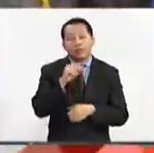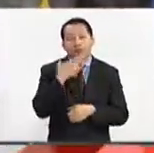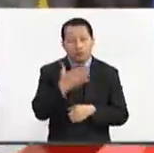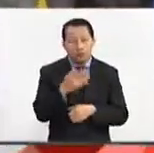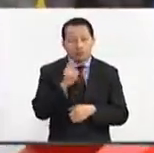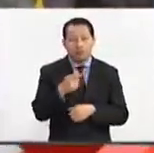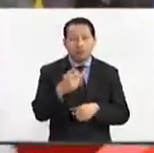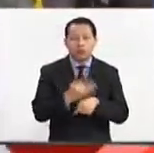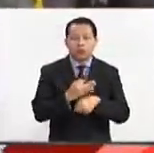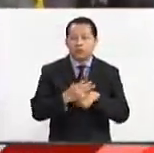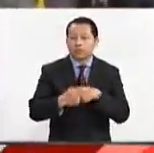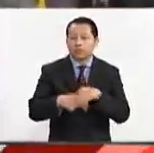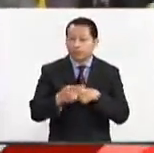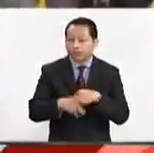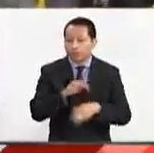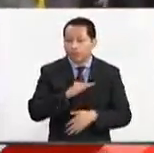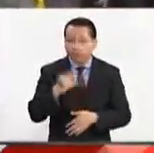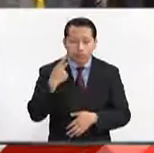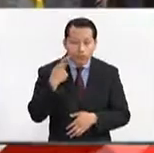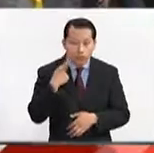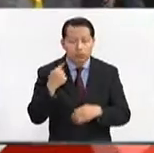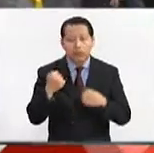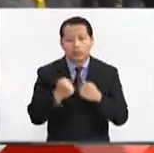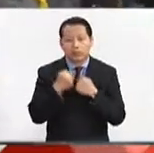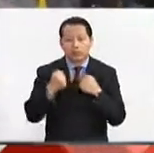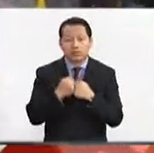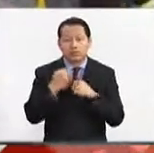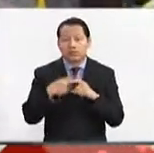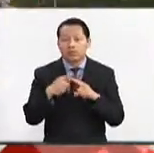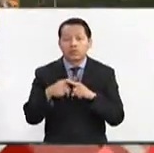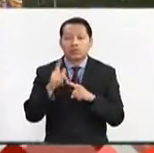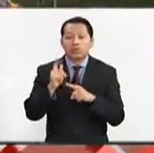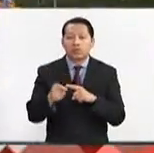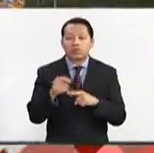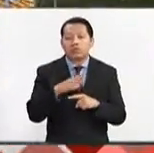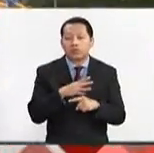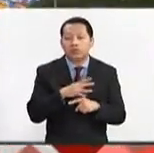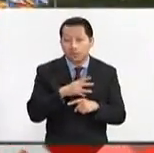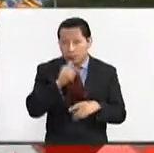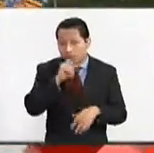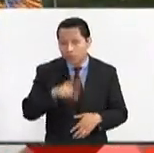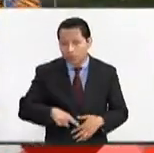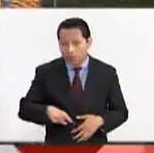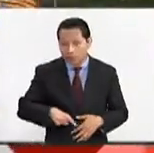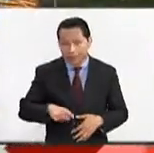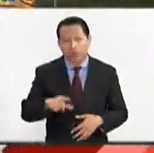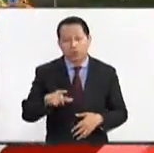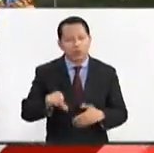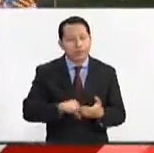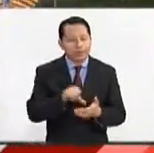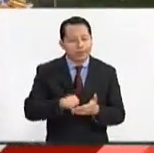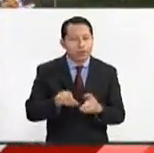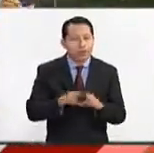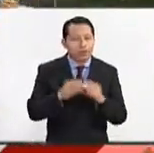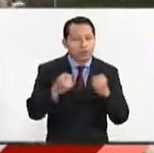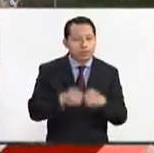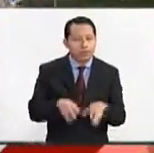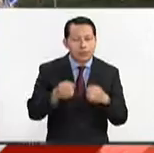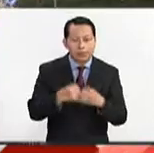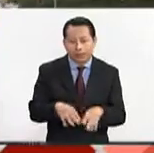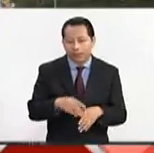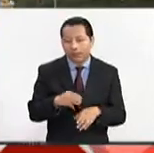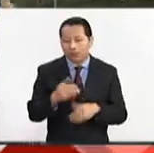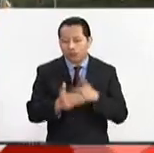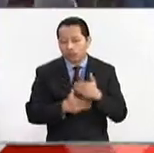político y está en ese choque de trenes en el que el gobierno central está perdiendo